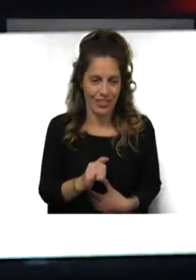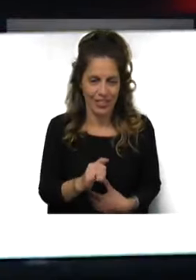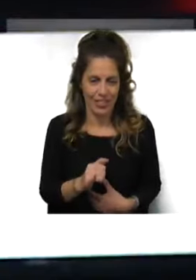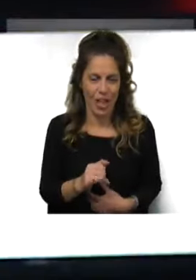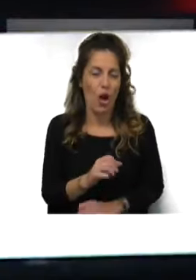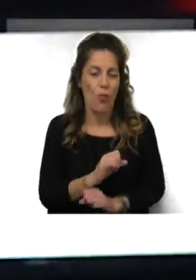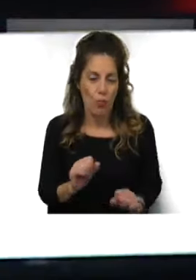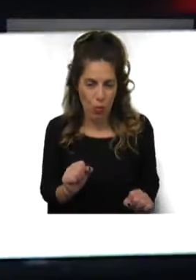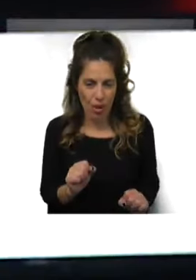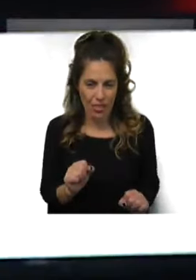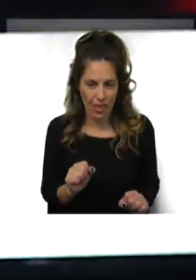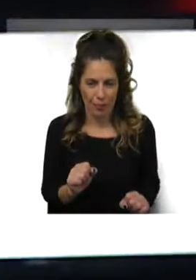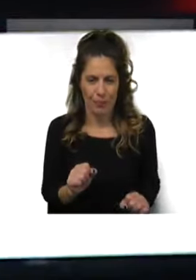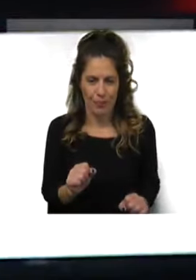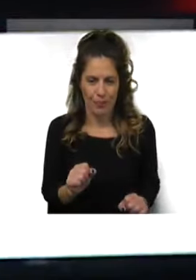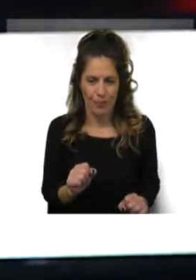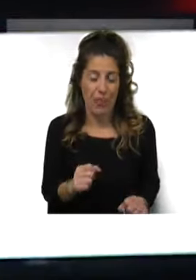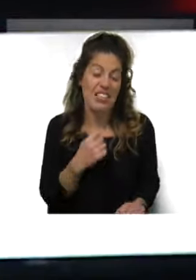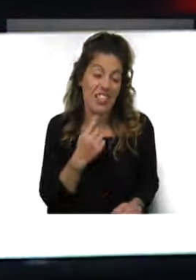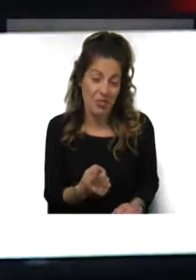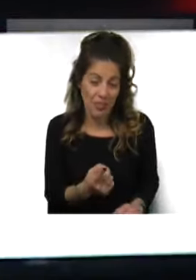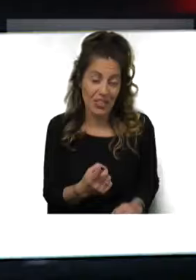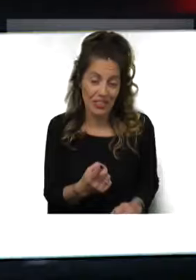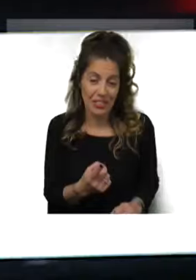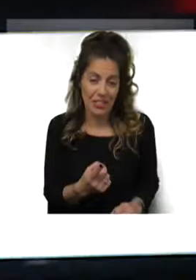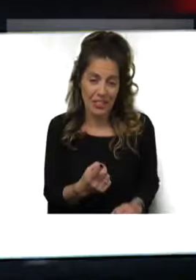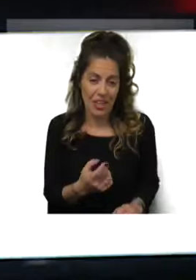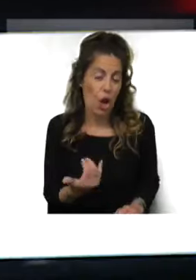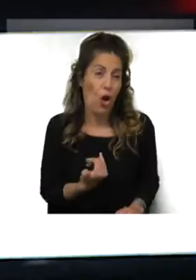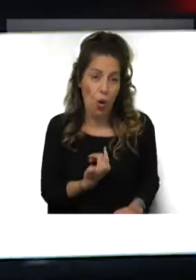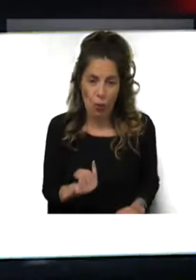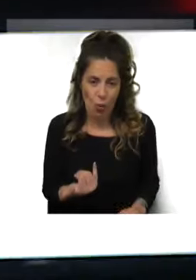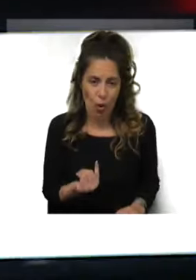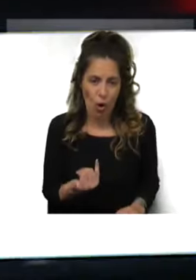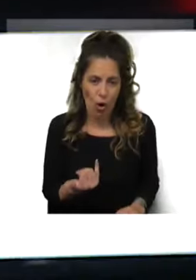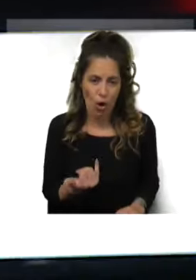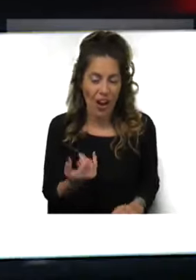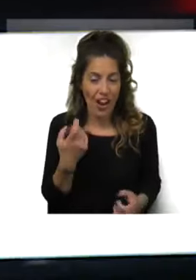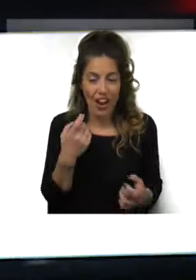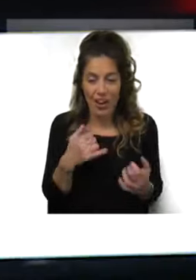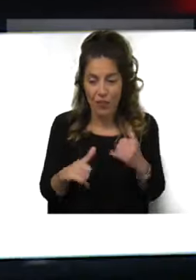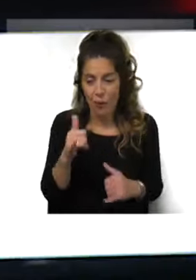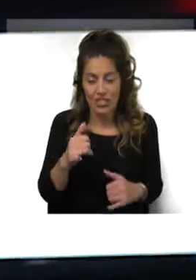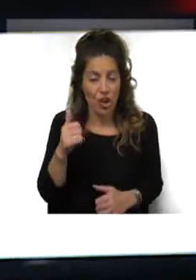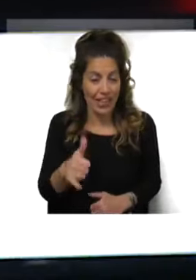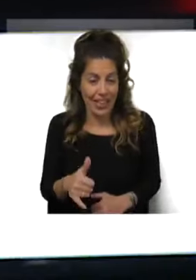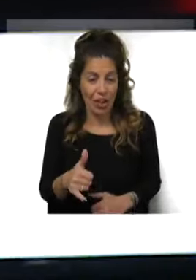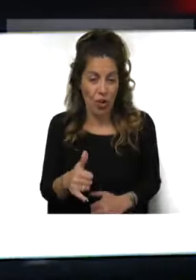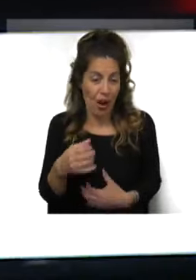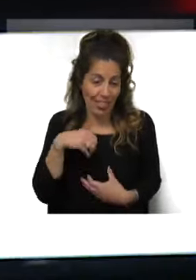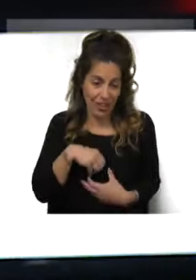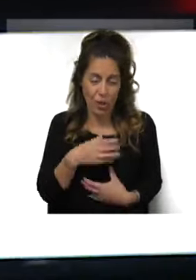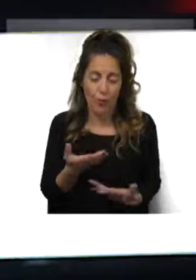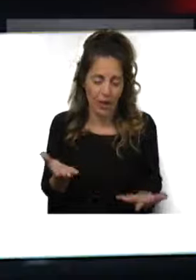puede puede este servir como como como como bagaje haber visto cosas pero nada más